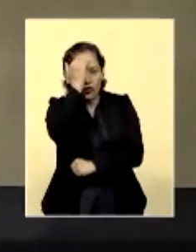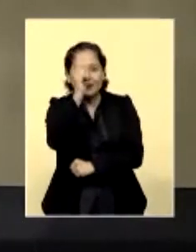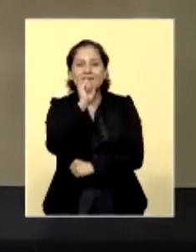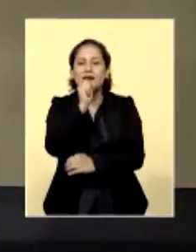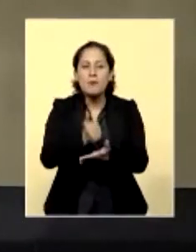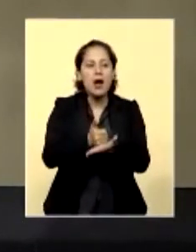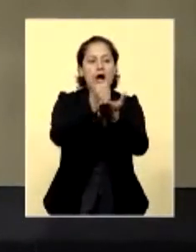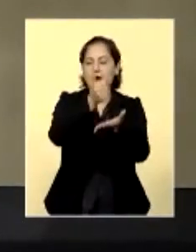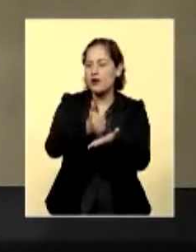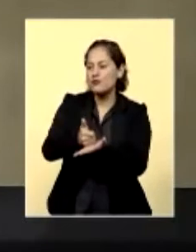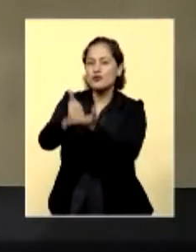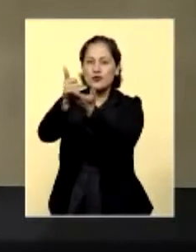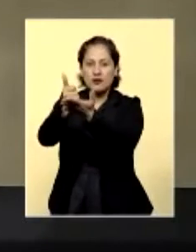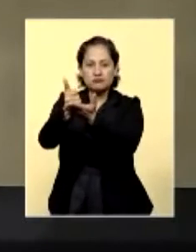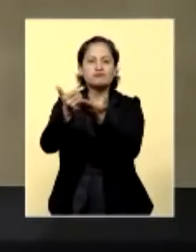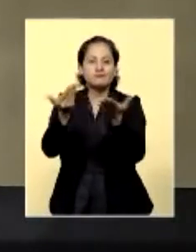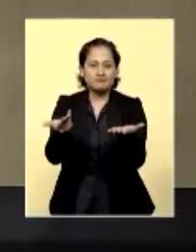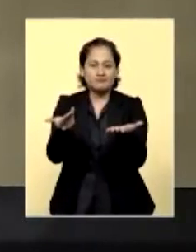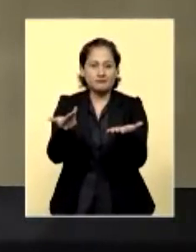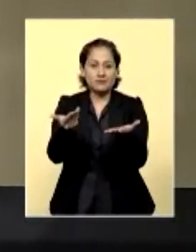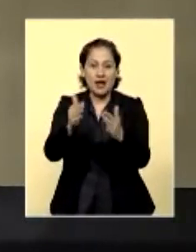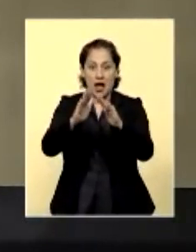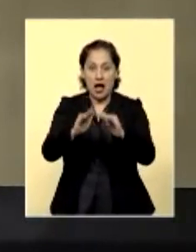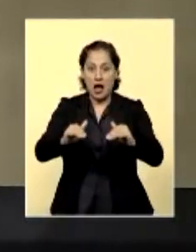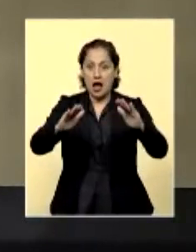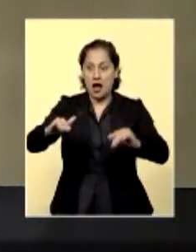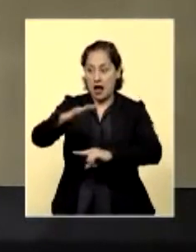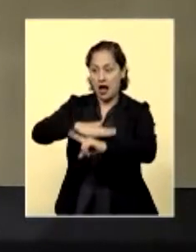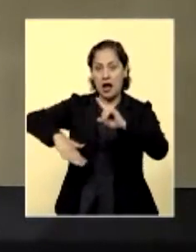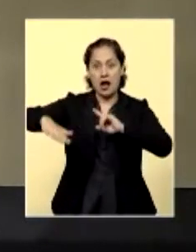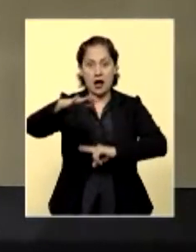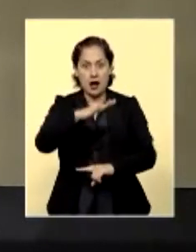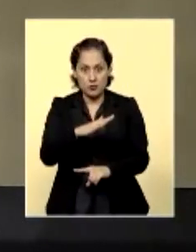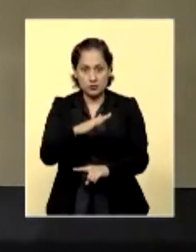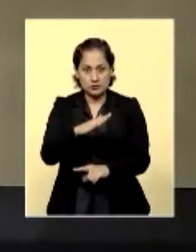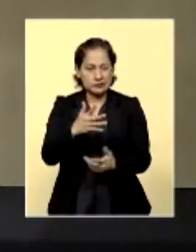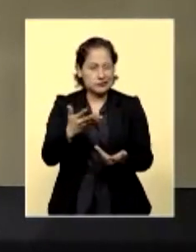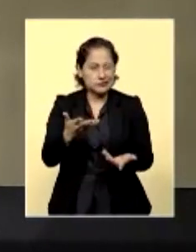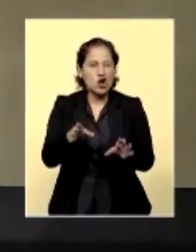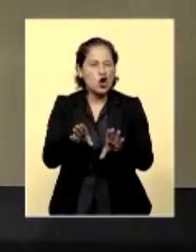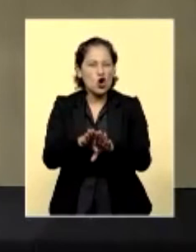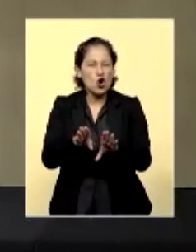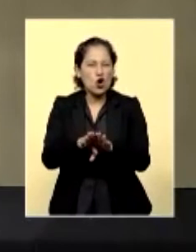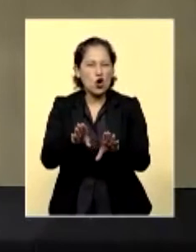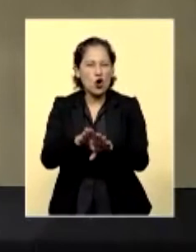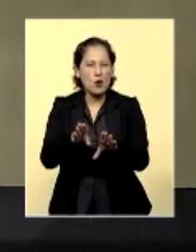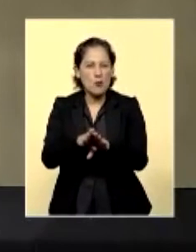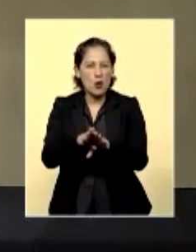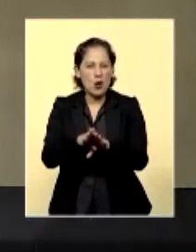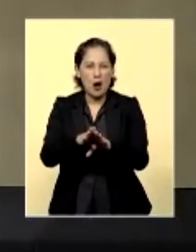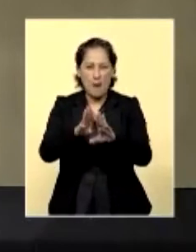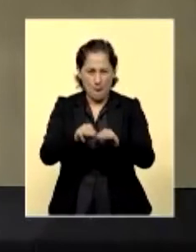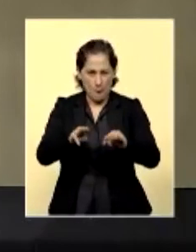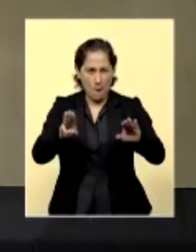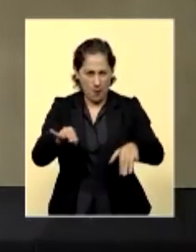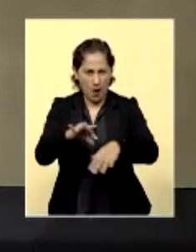O nosso oceano, nuestro océano, não é físico, no es un océano físico, é o oceano do intelecto, sino que es el